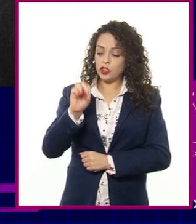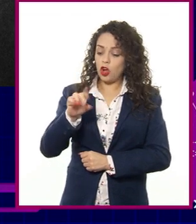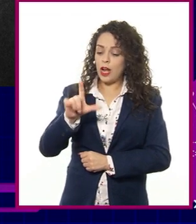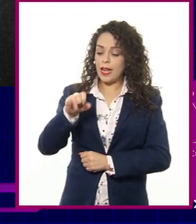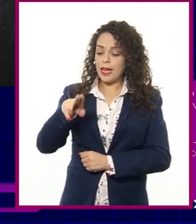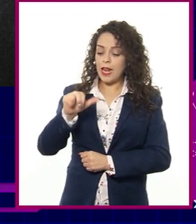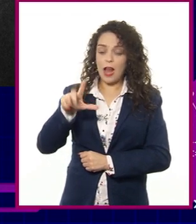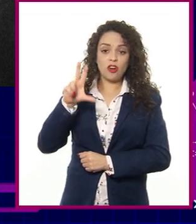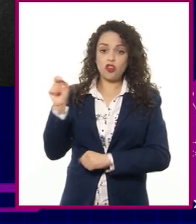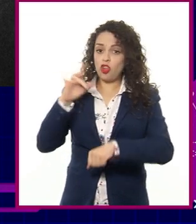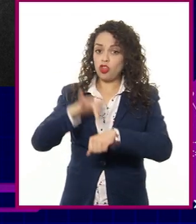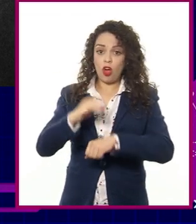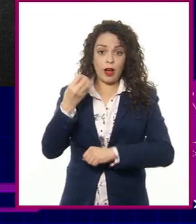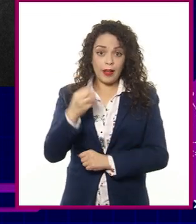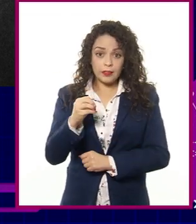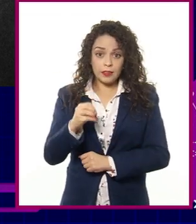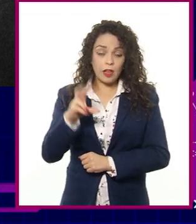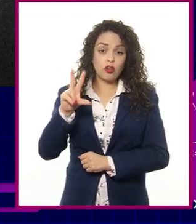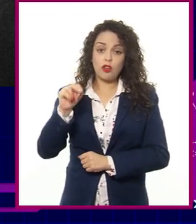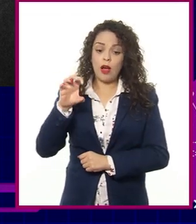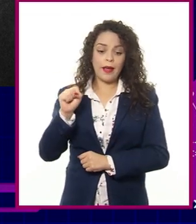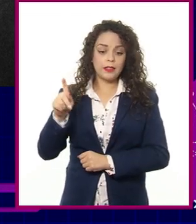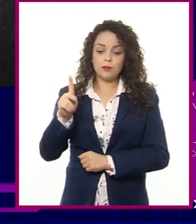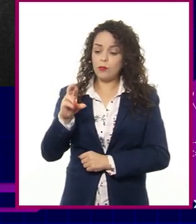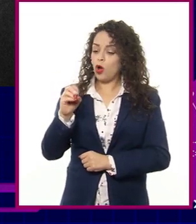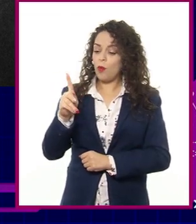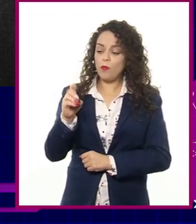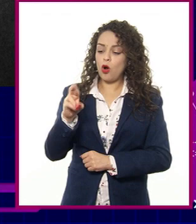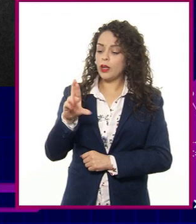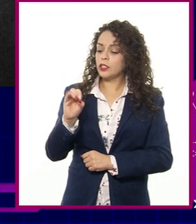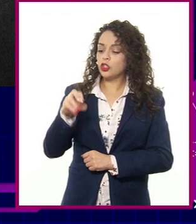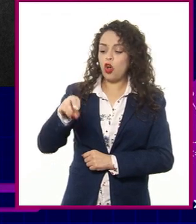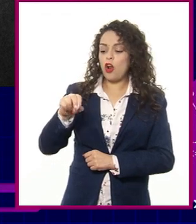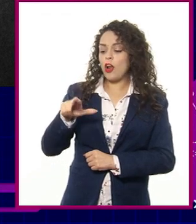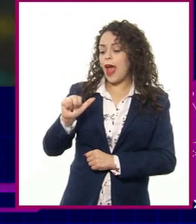origen no representa una variación de proporcionalidad directa.